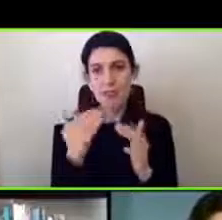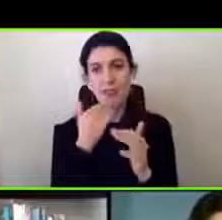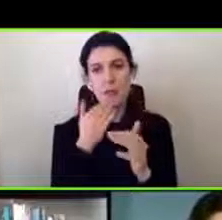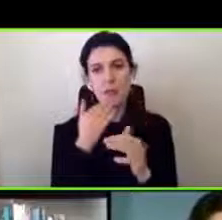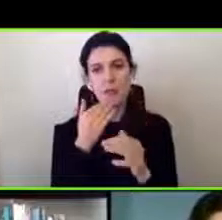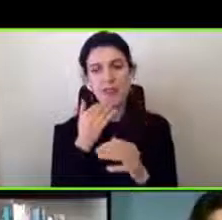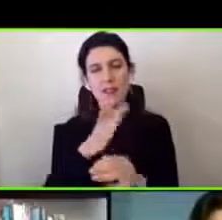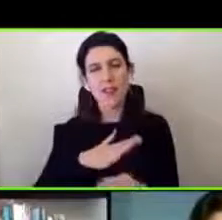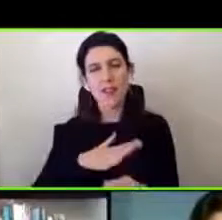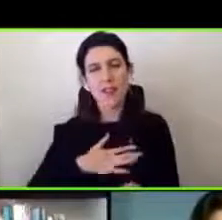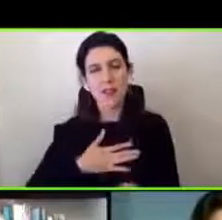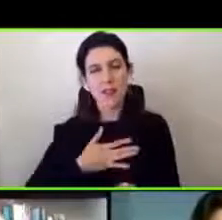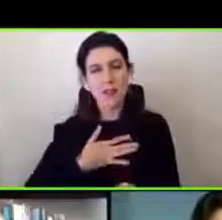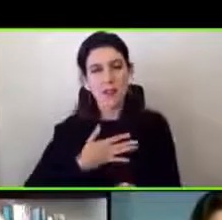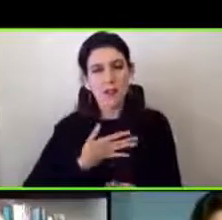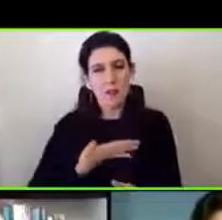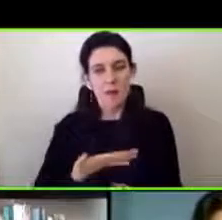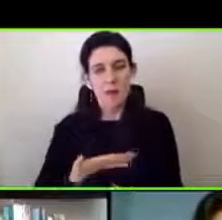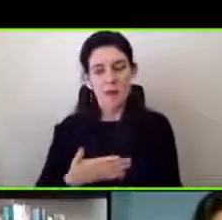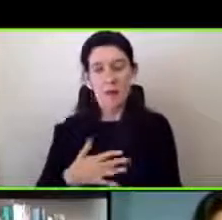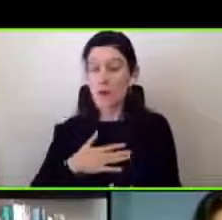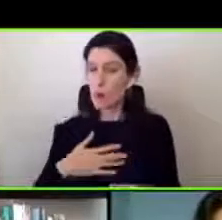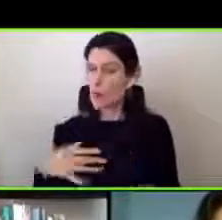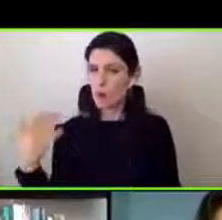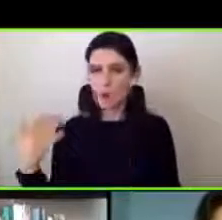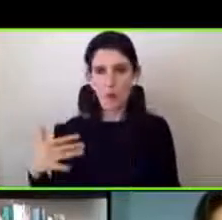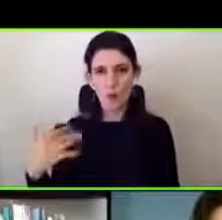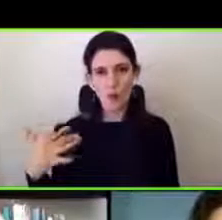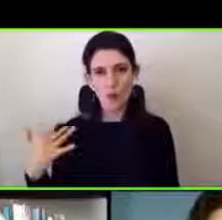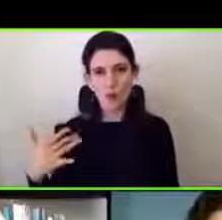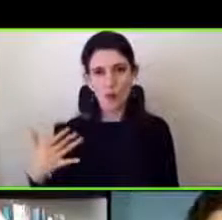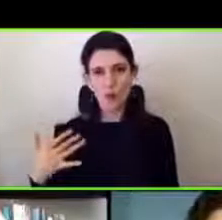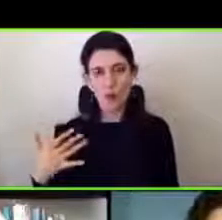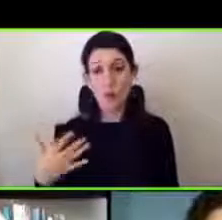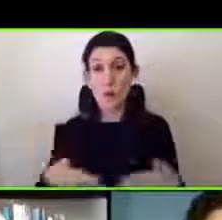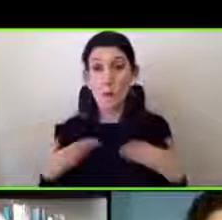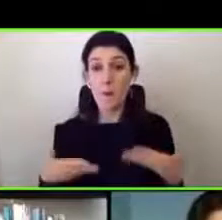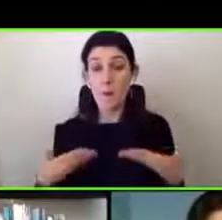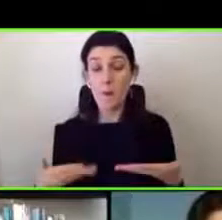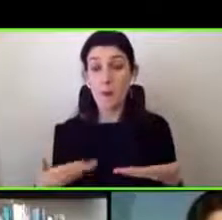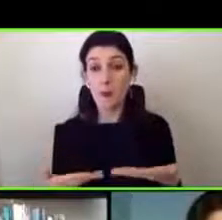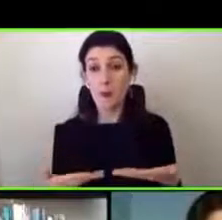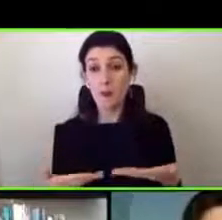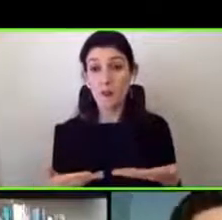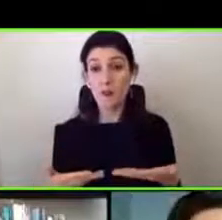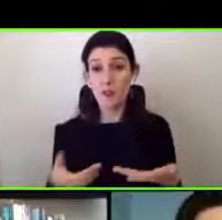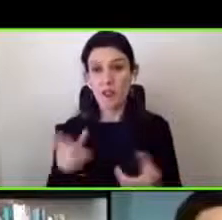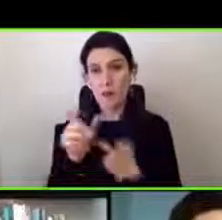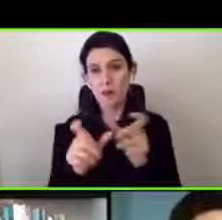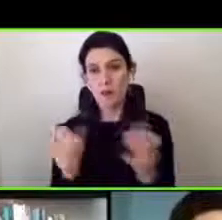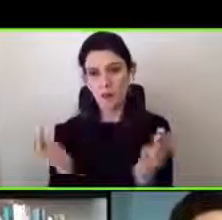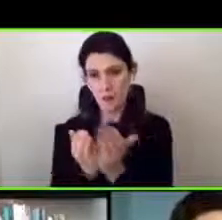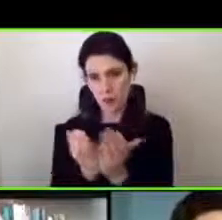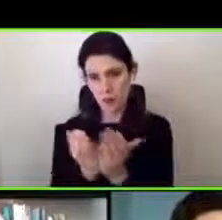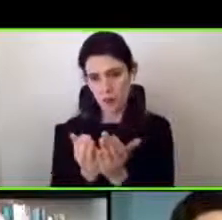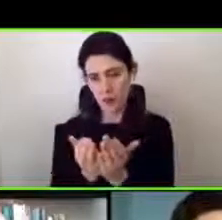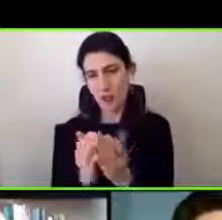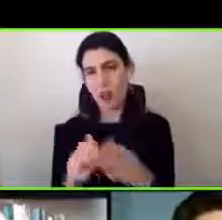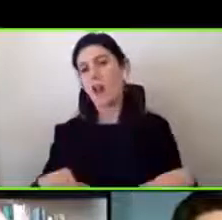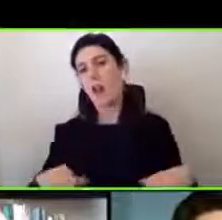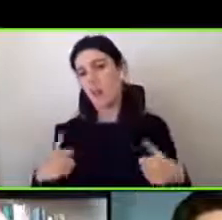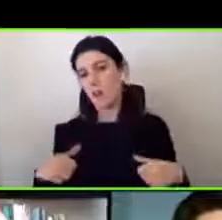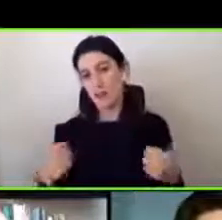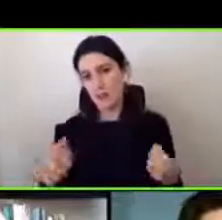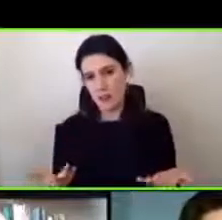emoción. La emoción es muy importante para motivar a los estudiantes, a los adolescentes en